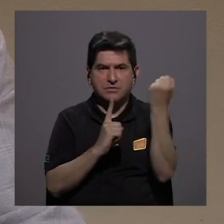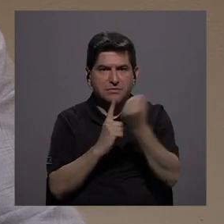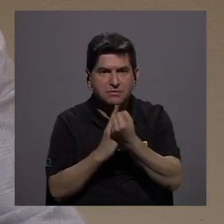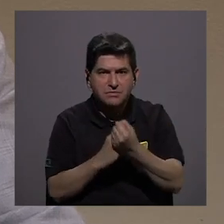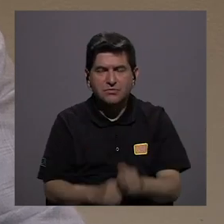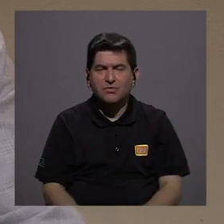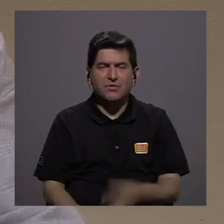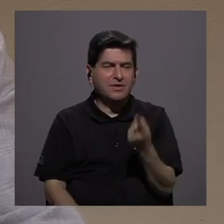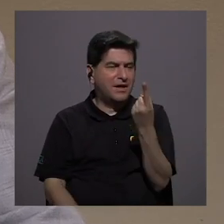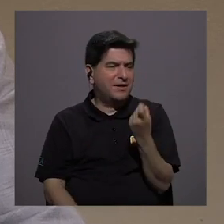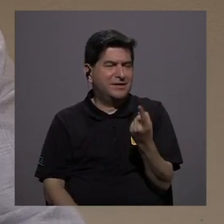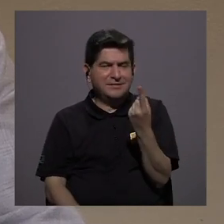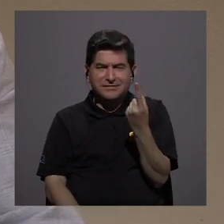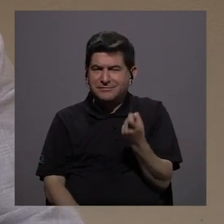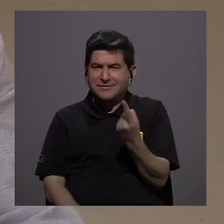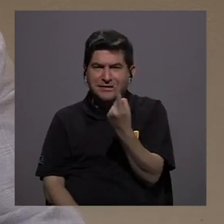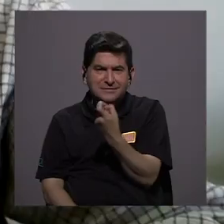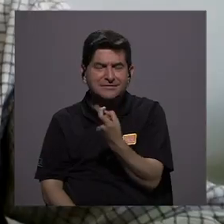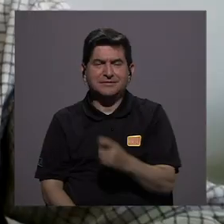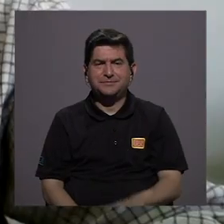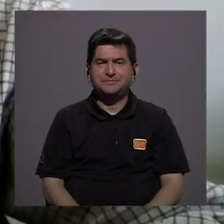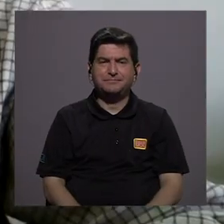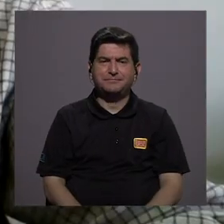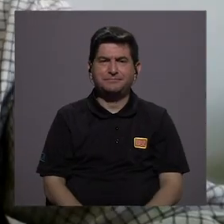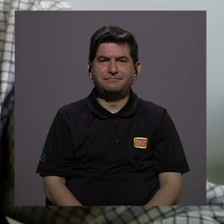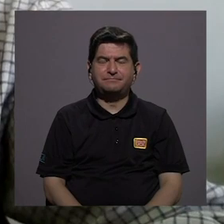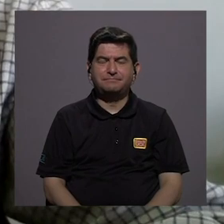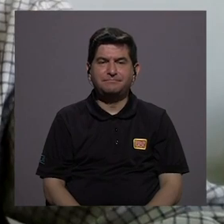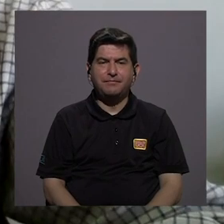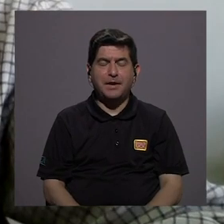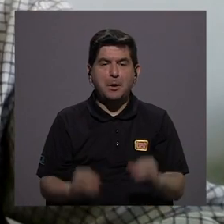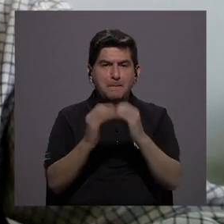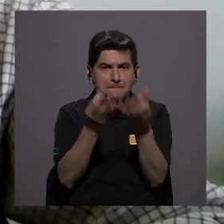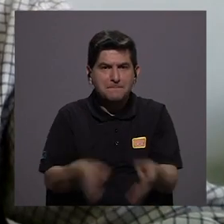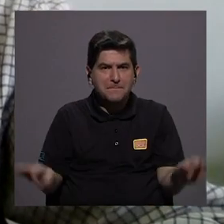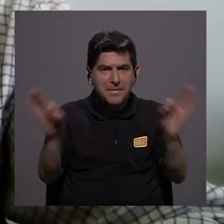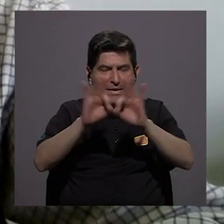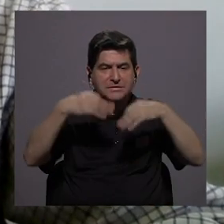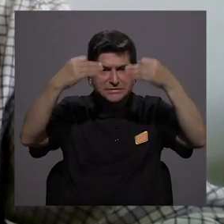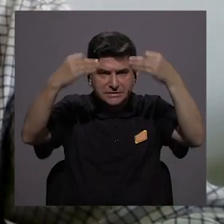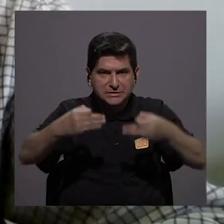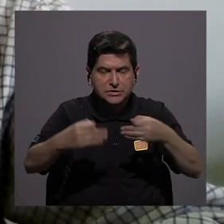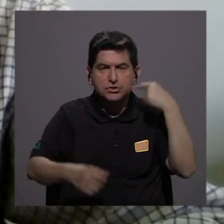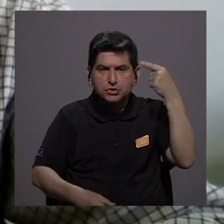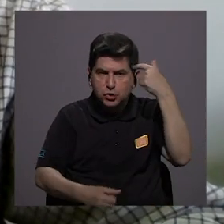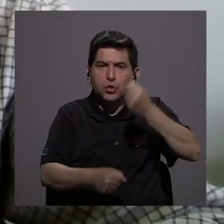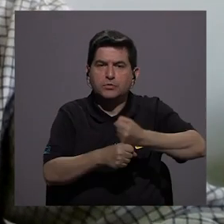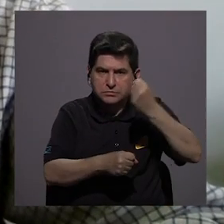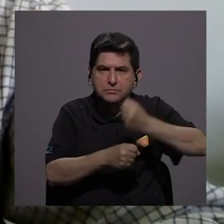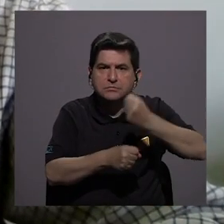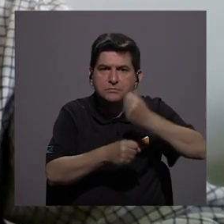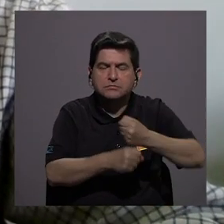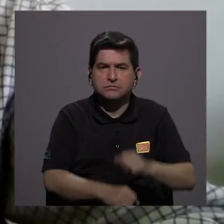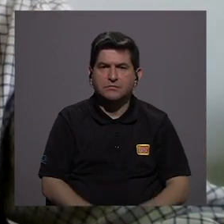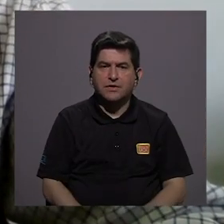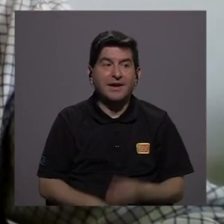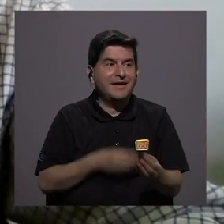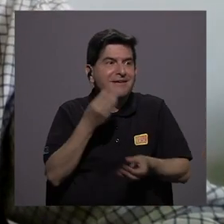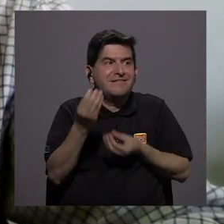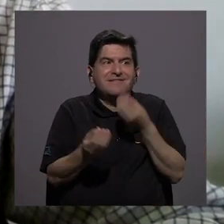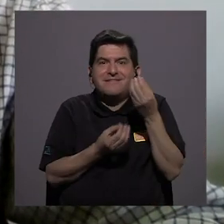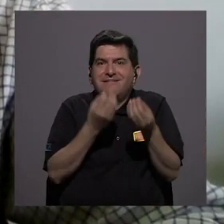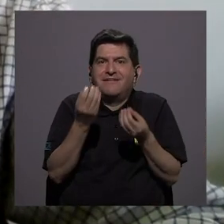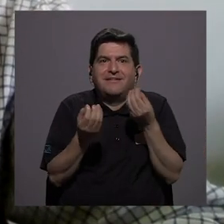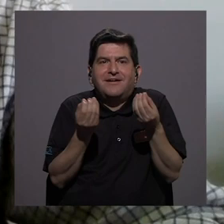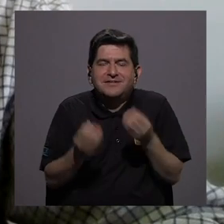este escenario tan, tan deficitario? Yo creo que la medida más importante, y creo que en eso está el gobierno trabajando, es